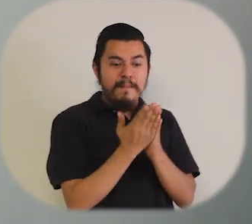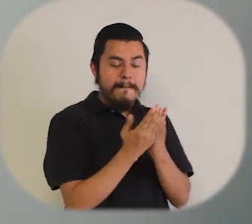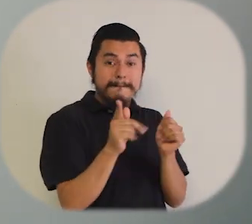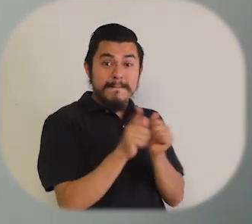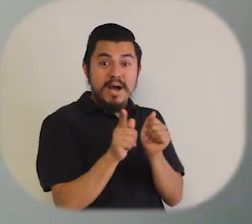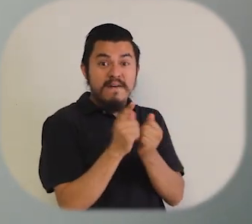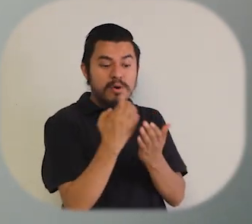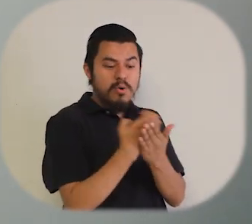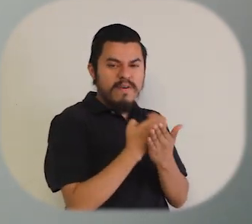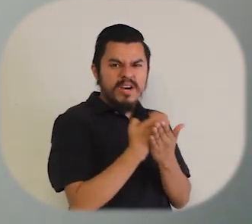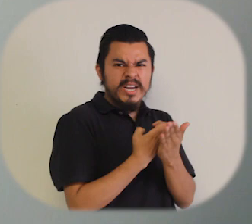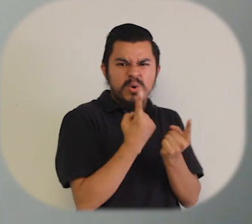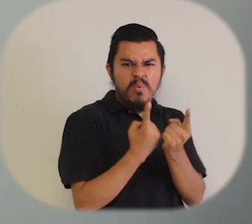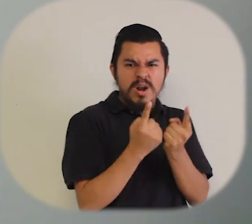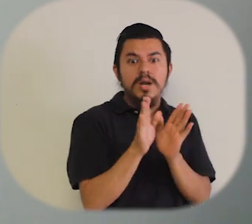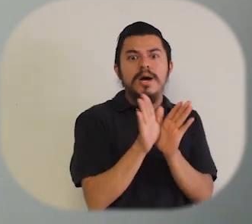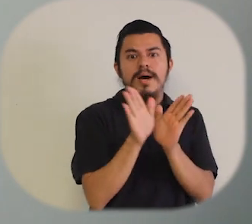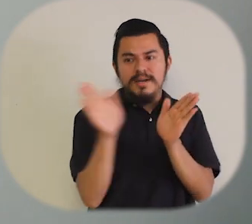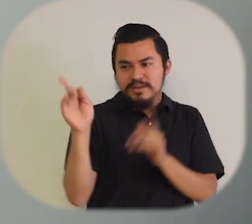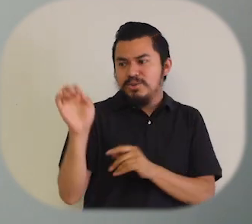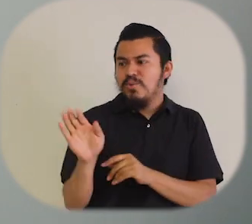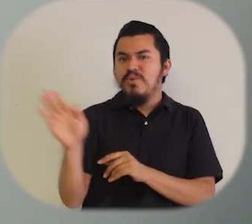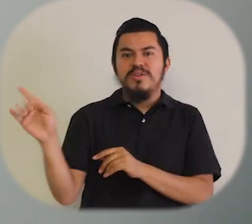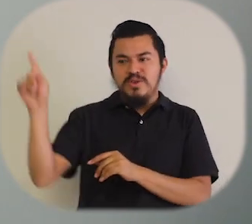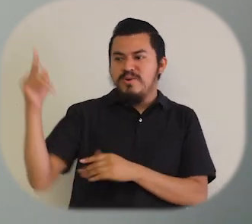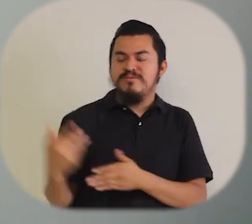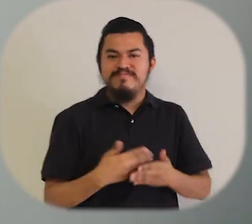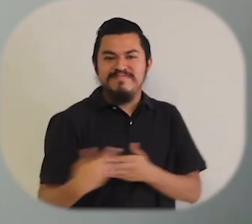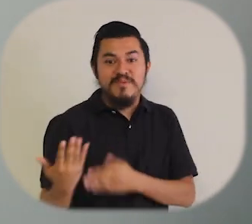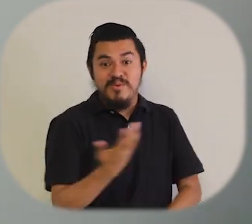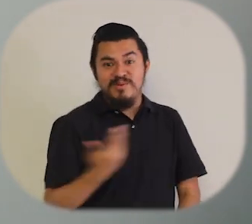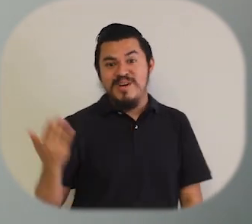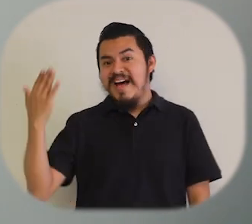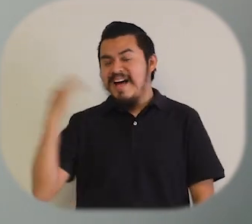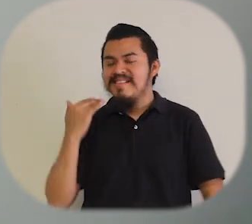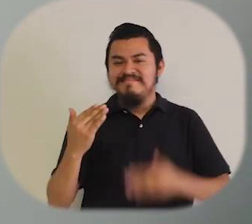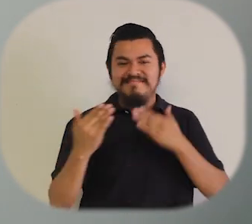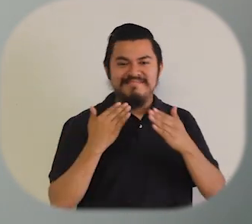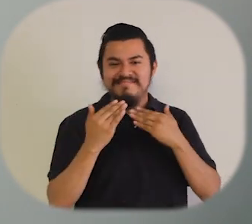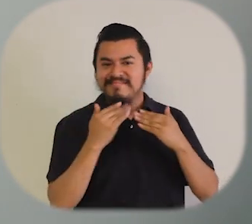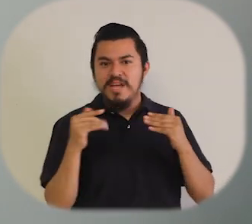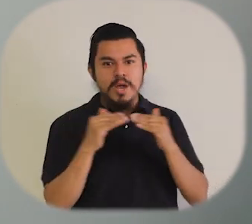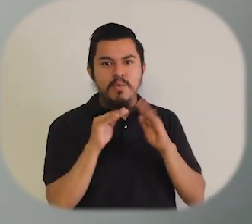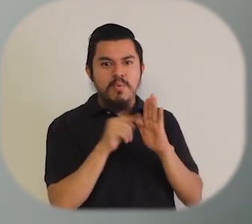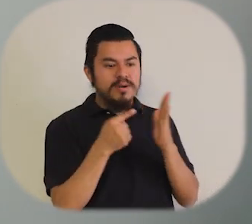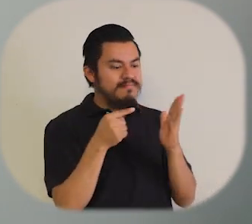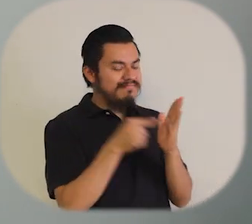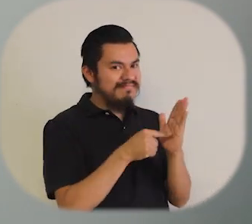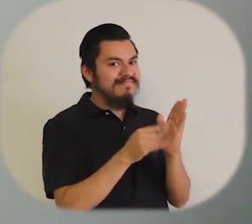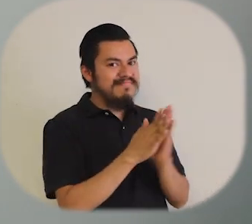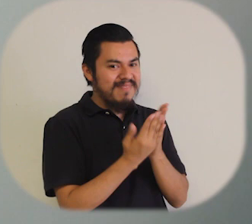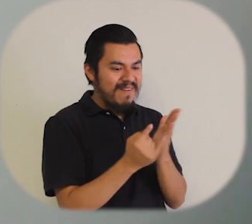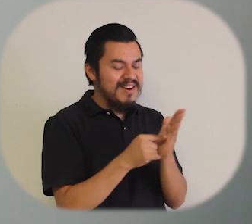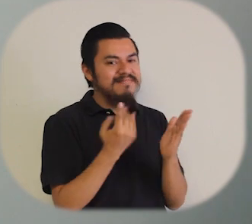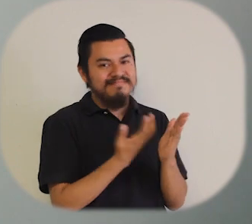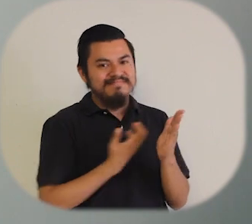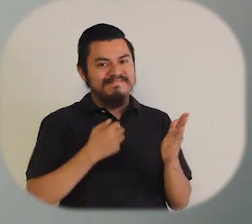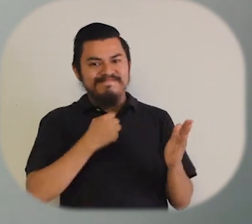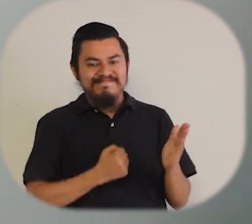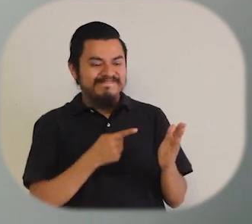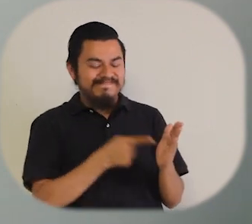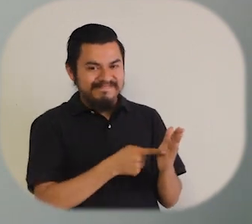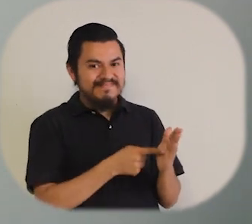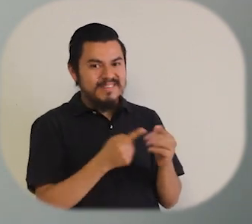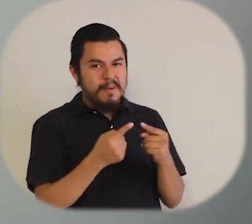explicamos en la ocasión pasada y también lo confirmamos a través de los versículos de la Biblia. Pero si solamente Pablo hubiese compartido esto,